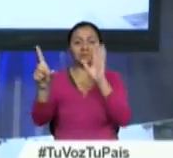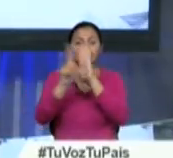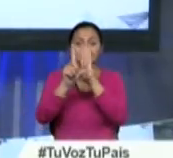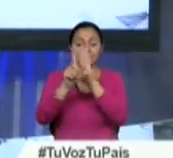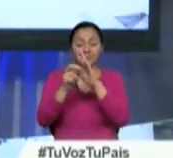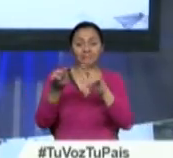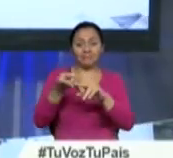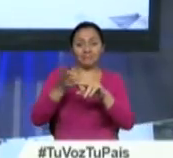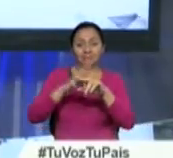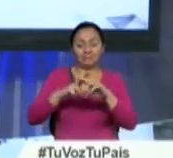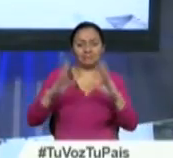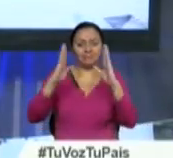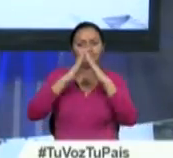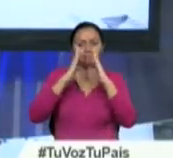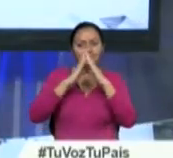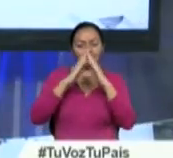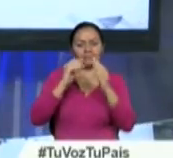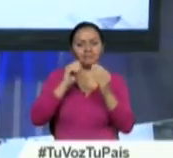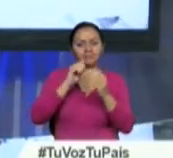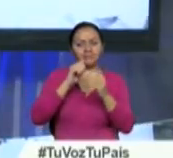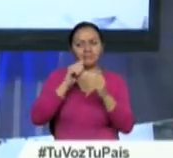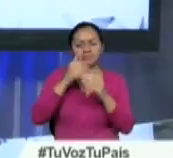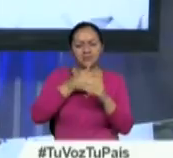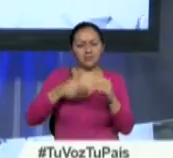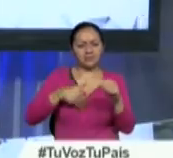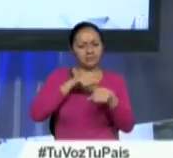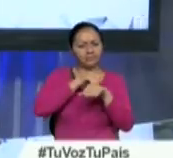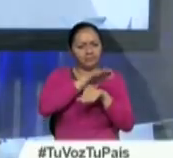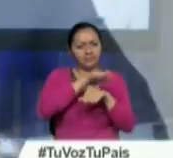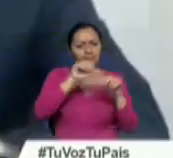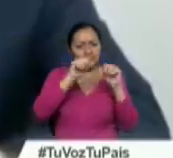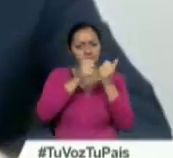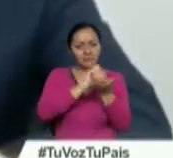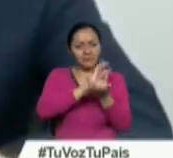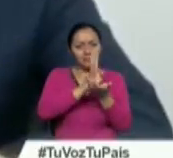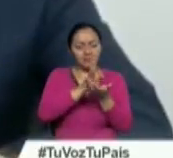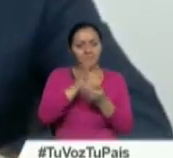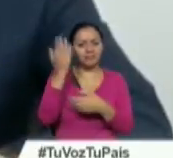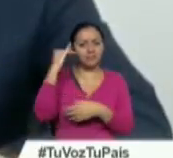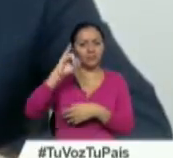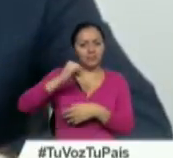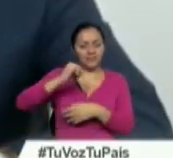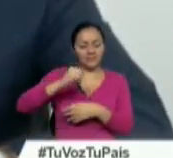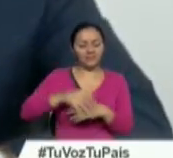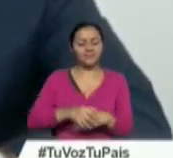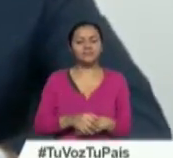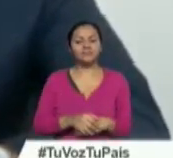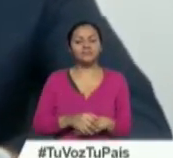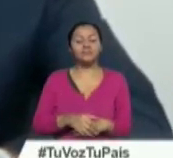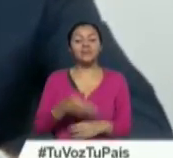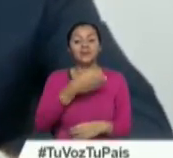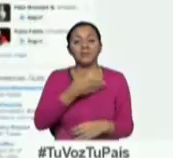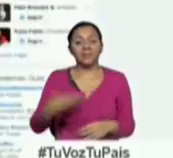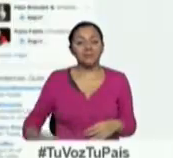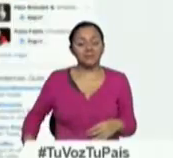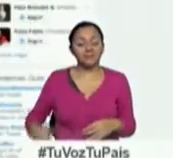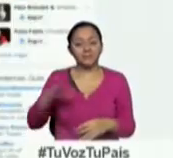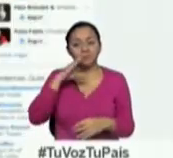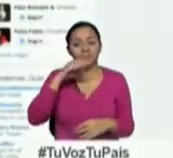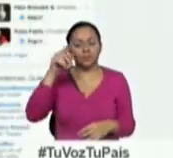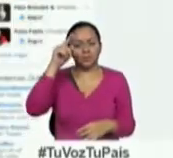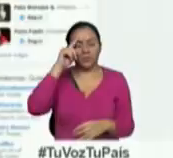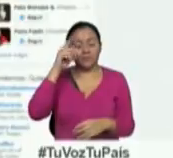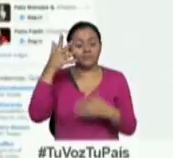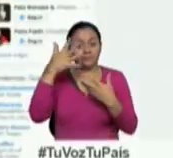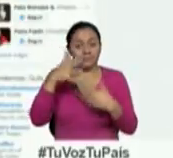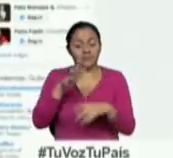plusvalía enviado a la Asamblea Nacional el pasado jueves. El presidente de la República, Rafael Correa, mediante